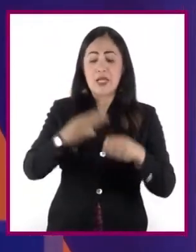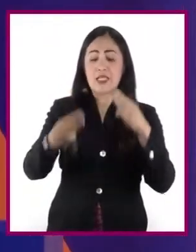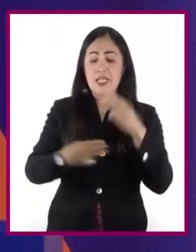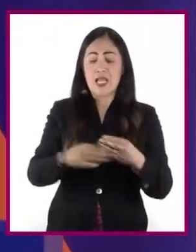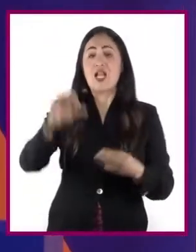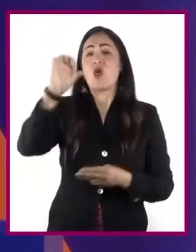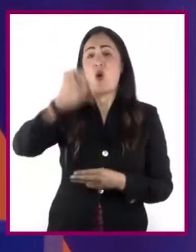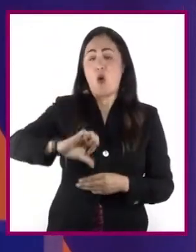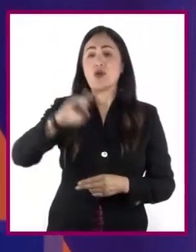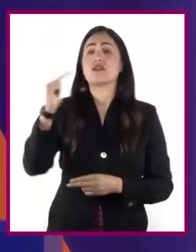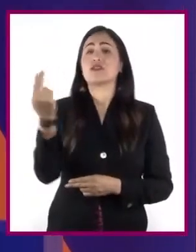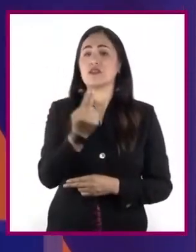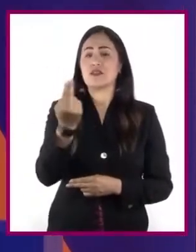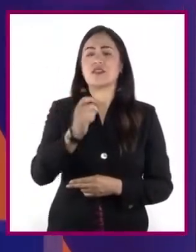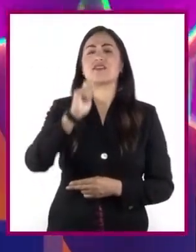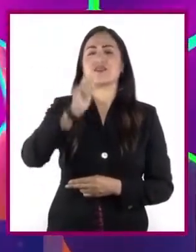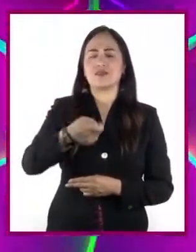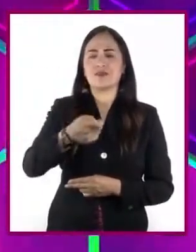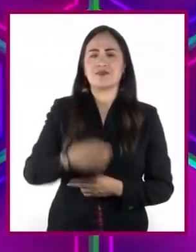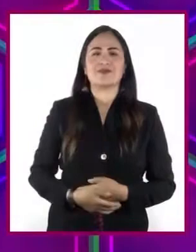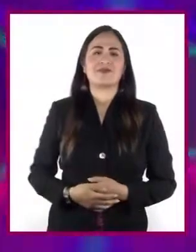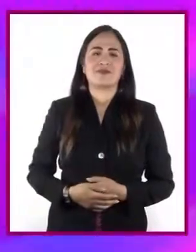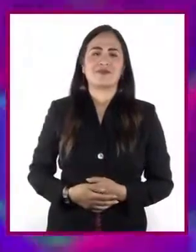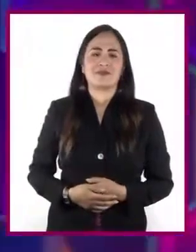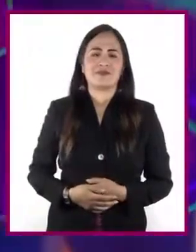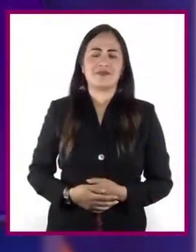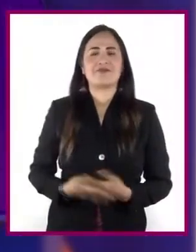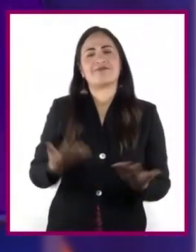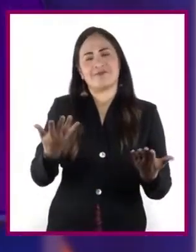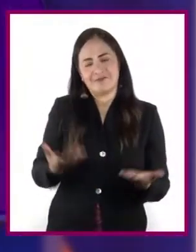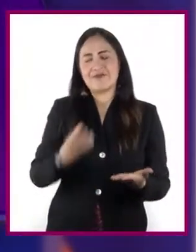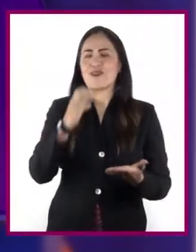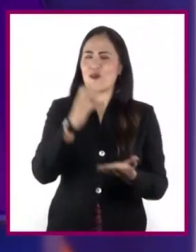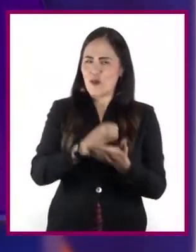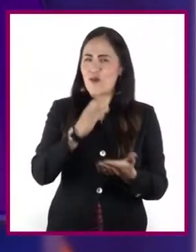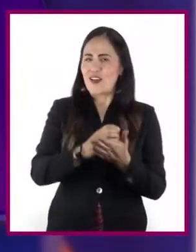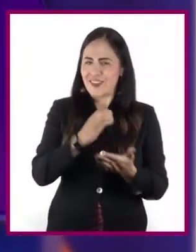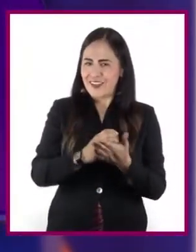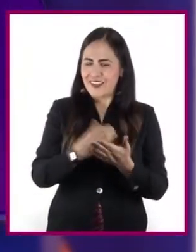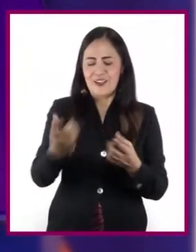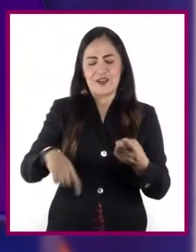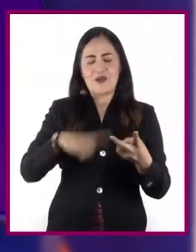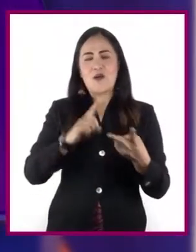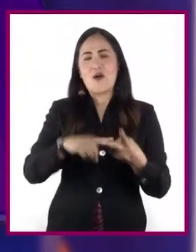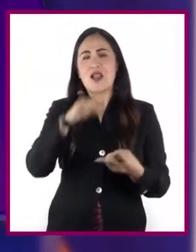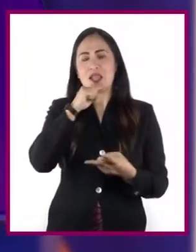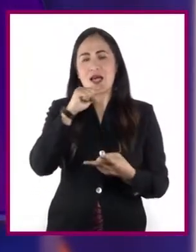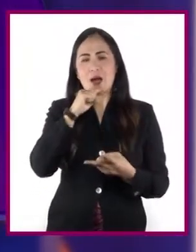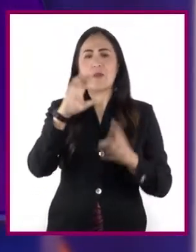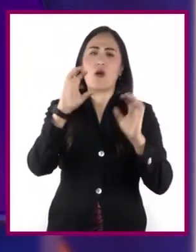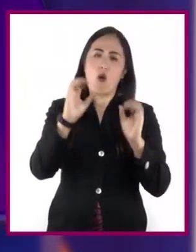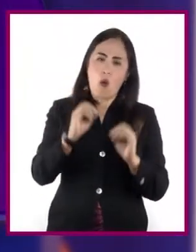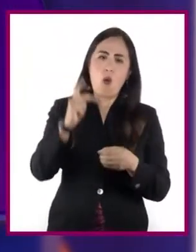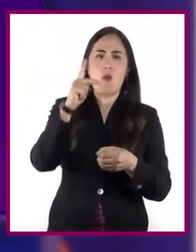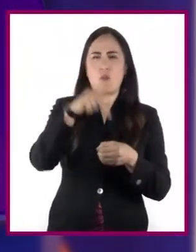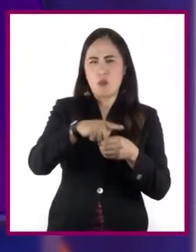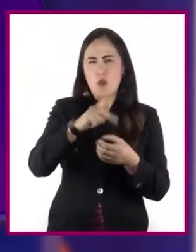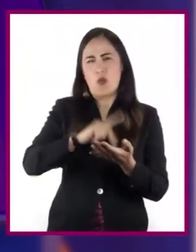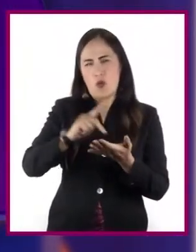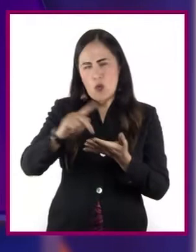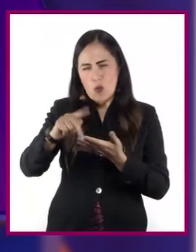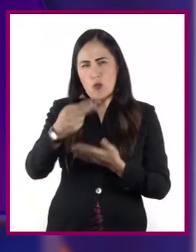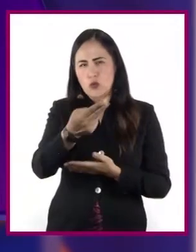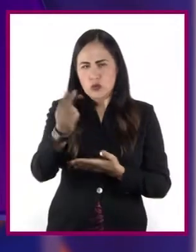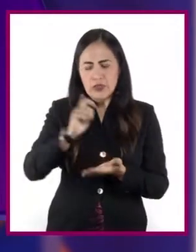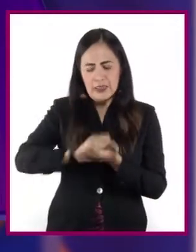van a necesitar para esta sesión son su siempre confiable cuaderno y lápiz o bolígrafo para que puedan tomar